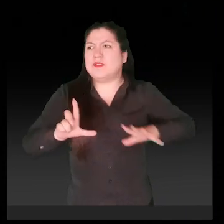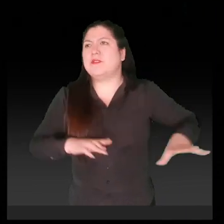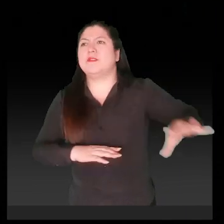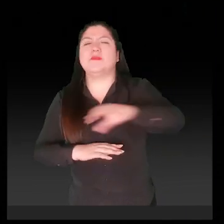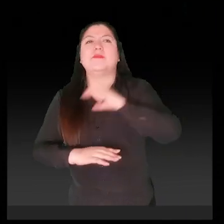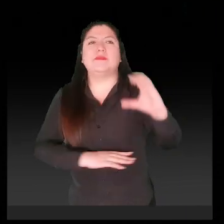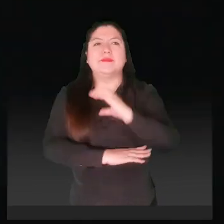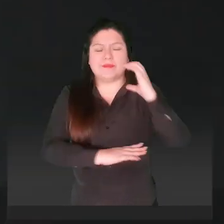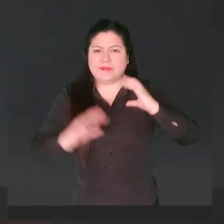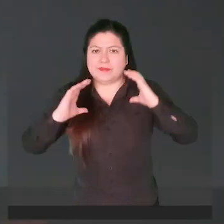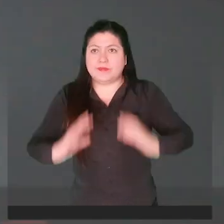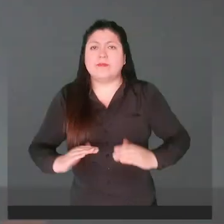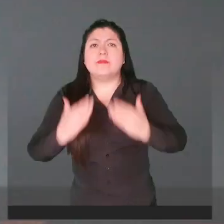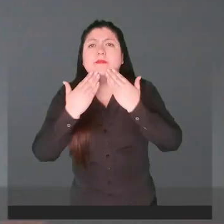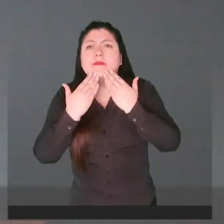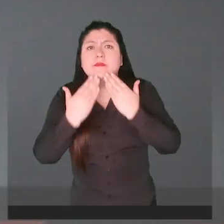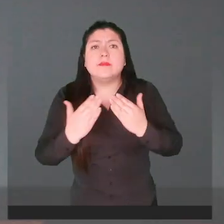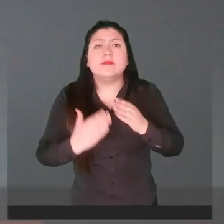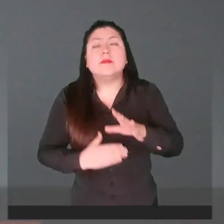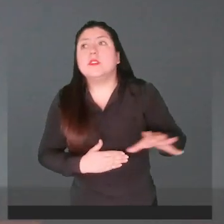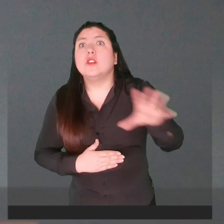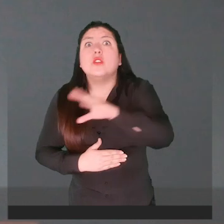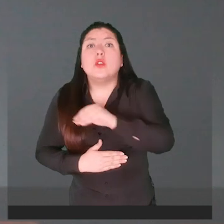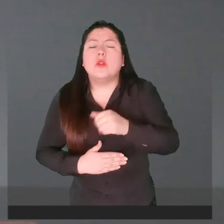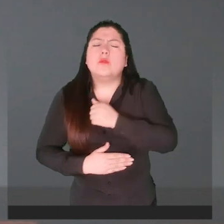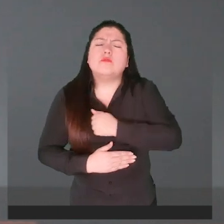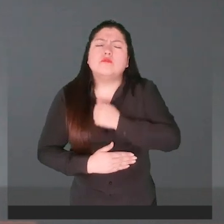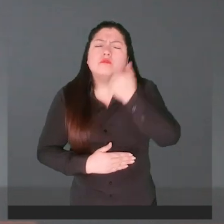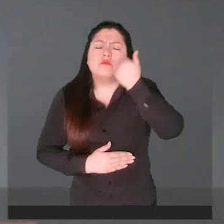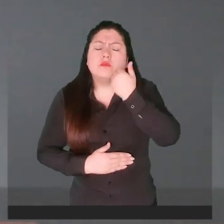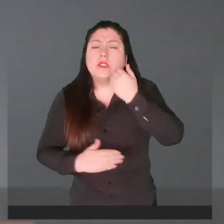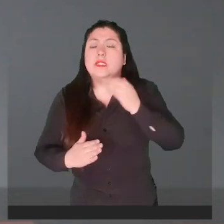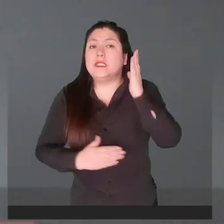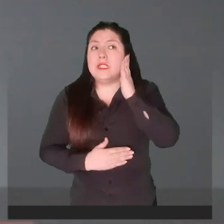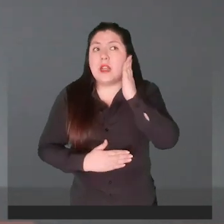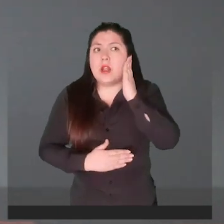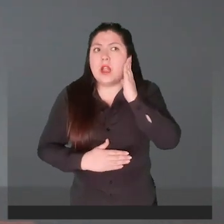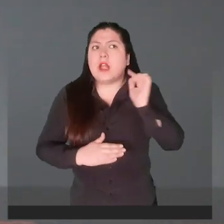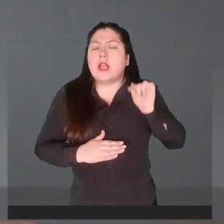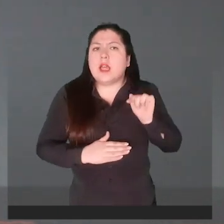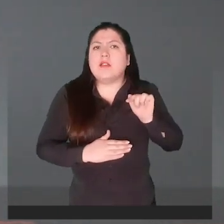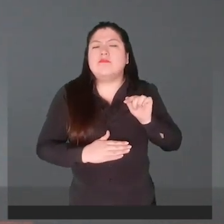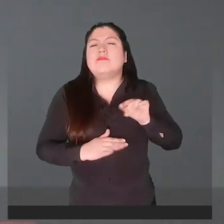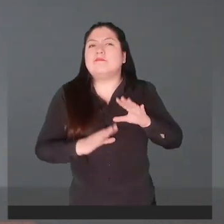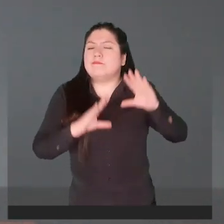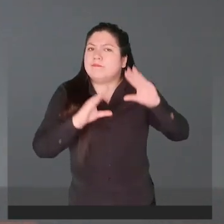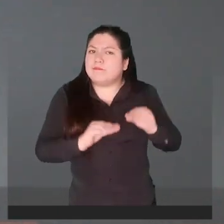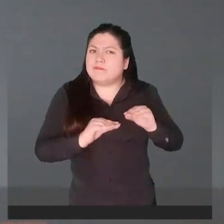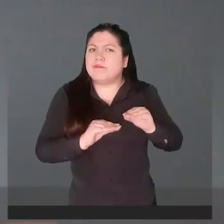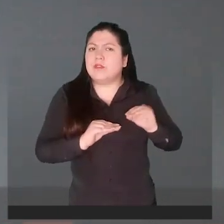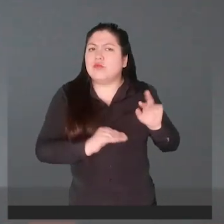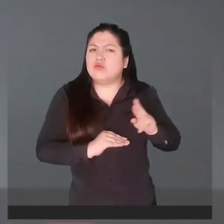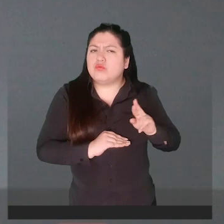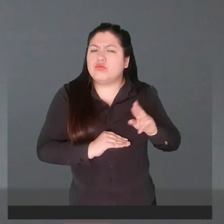los colombianos. Agradecemos a los asistentes que mantengan su celular en modo silencio. Igualmente, recordamos